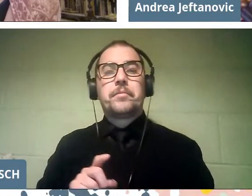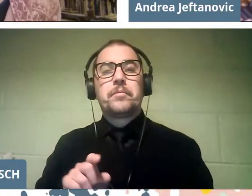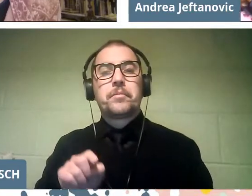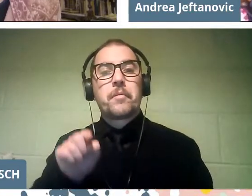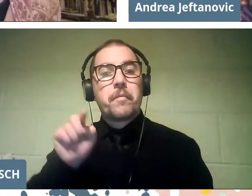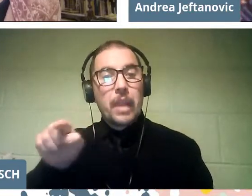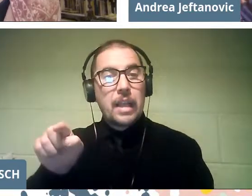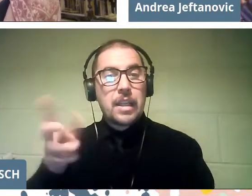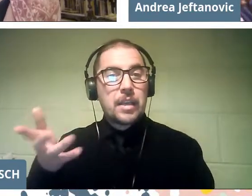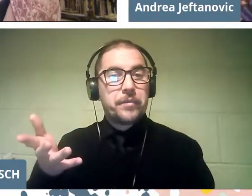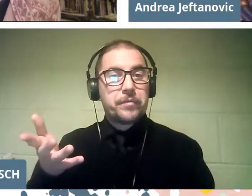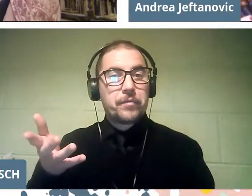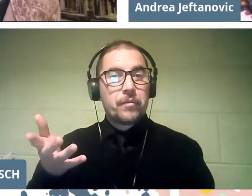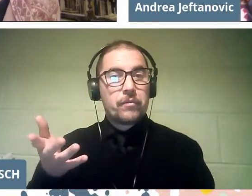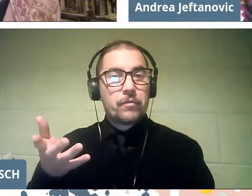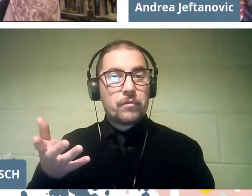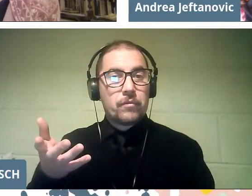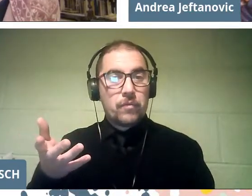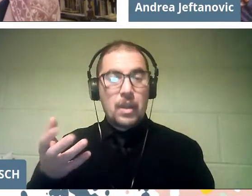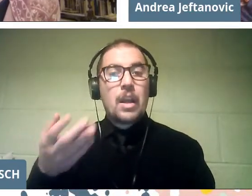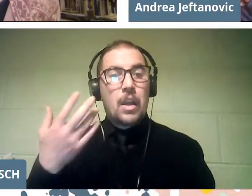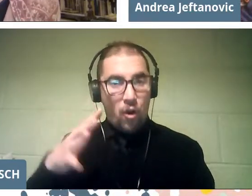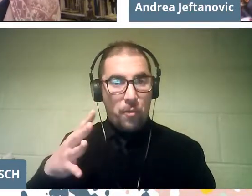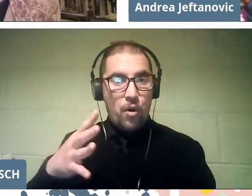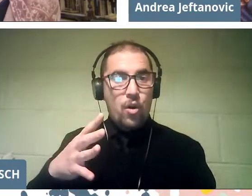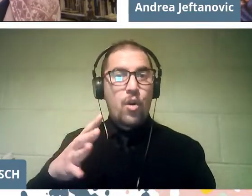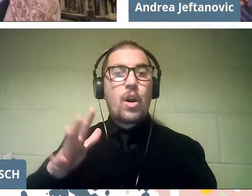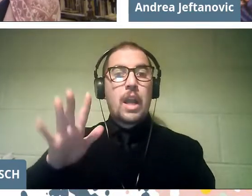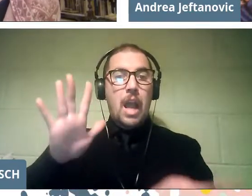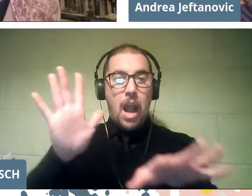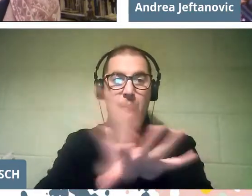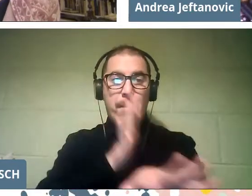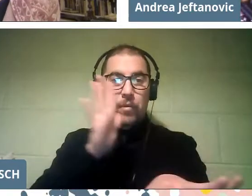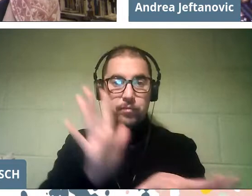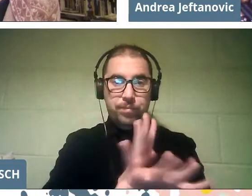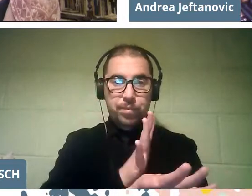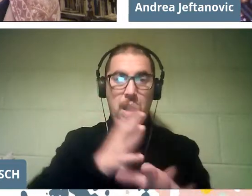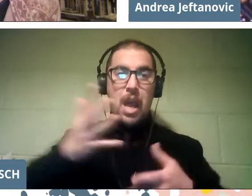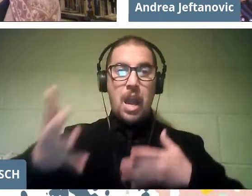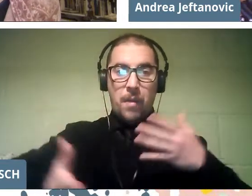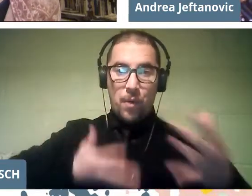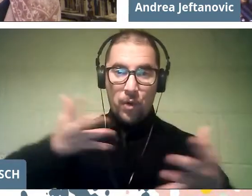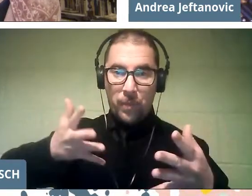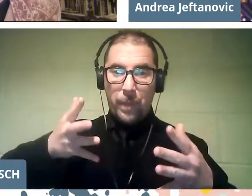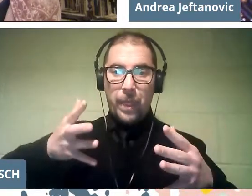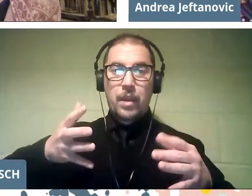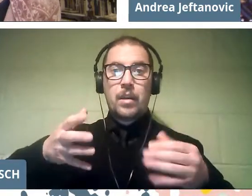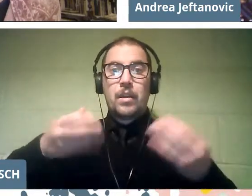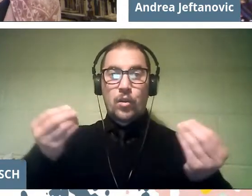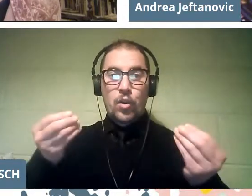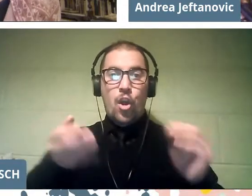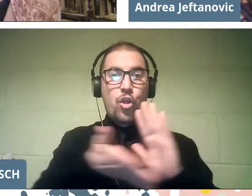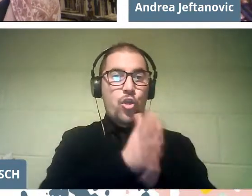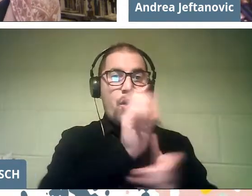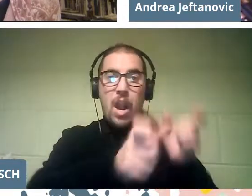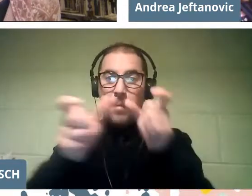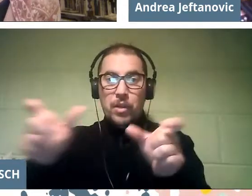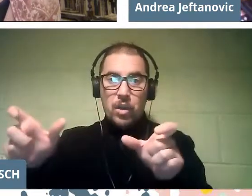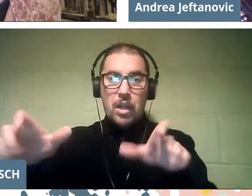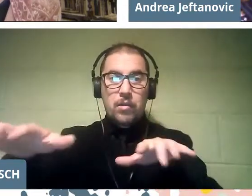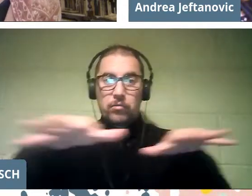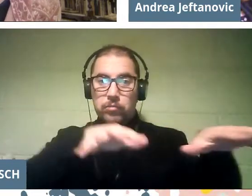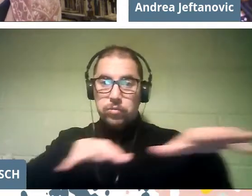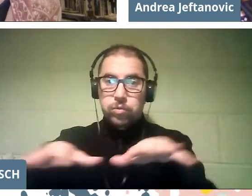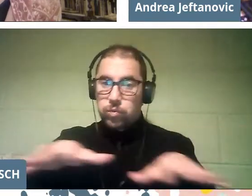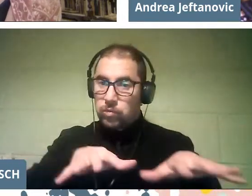es justamente hacer que la performance, la coreografía, el baile, sea accesible para todas.